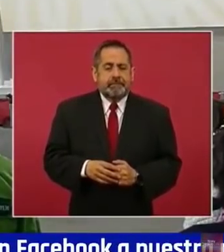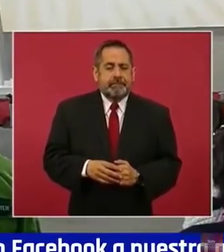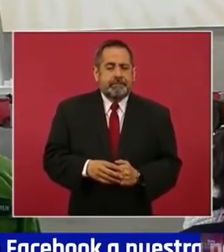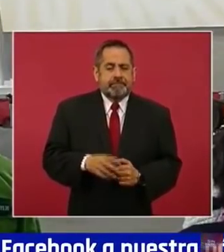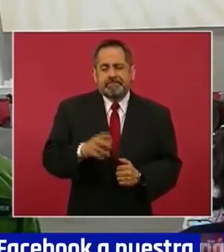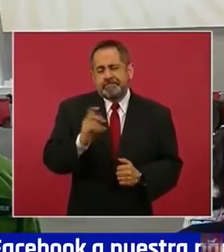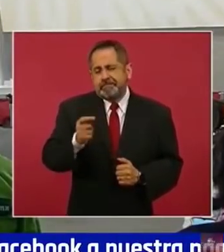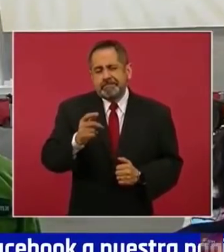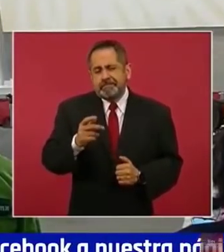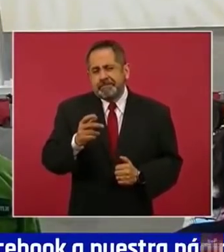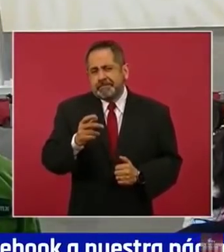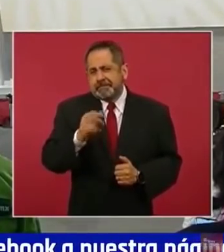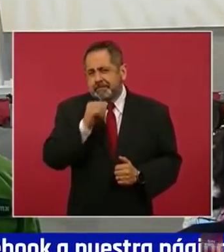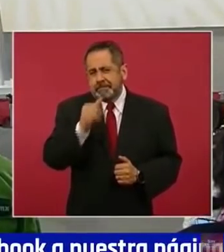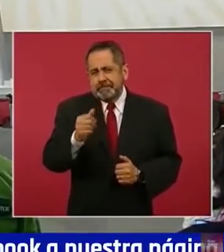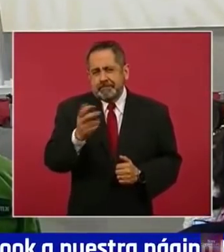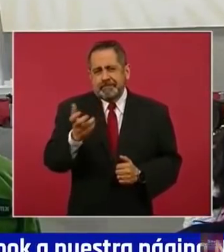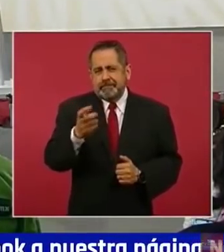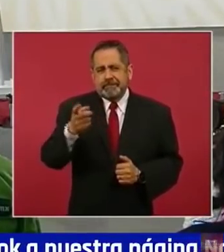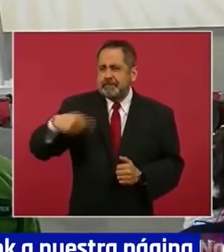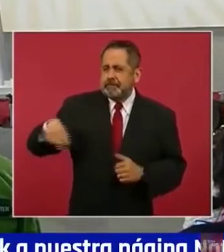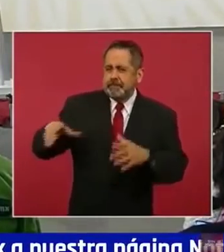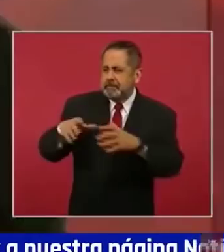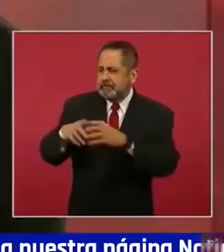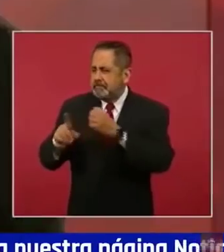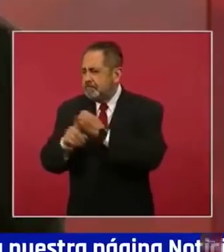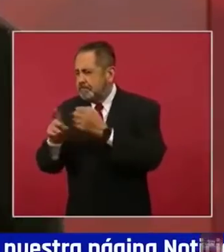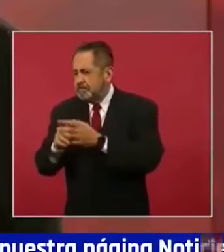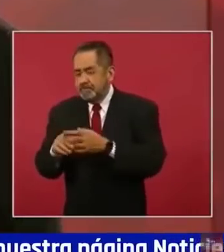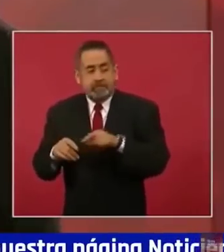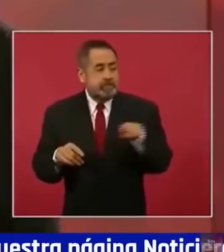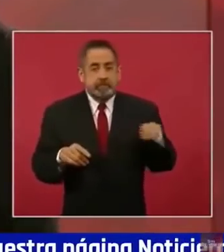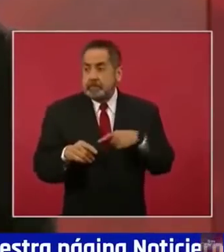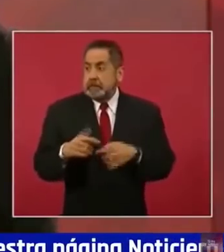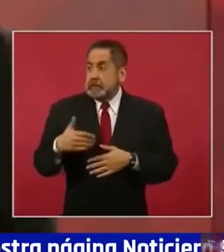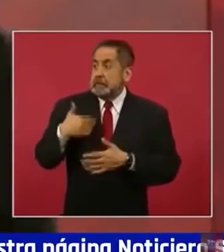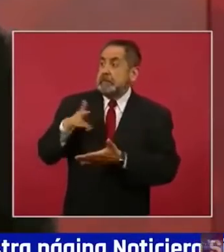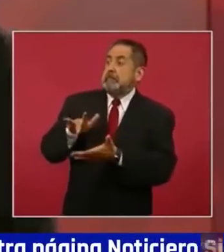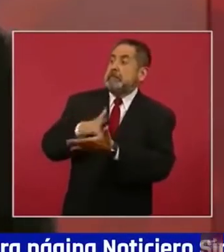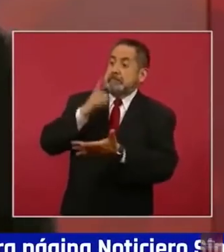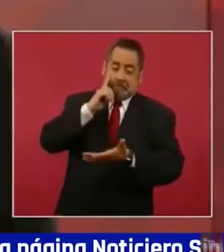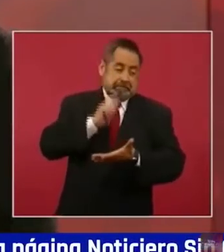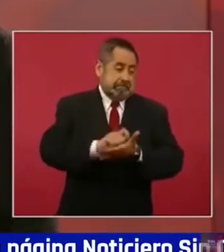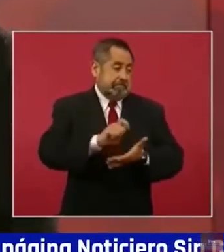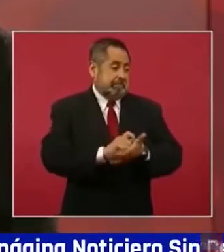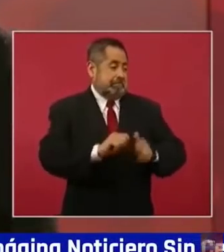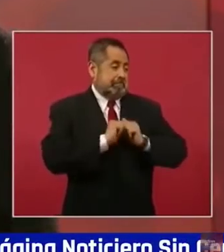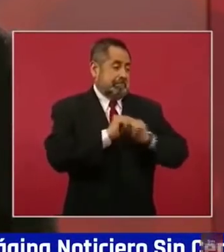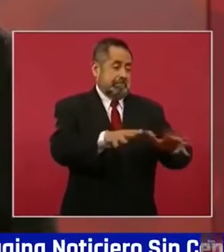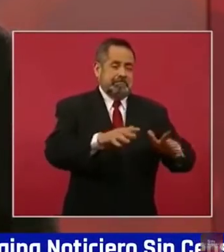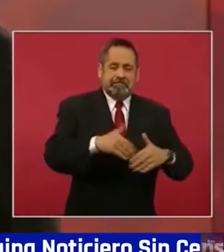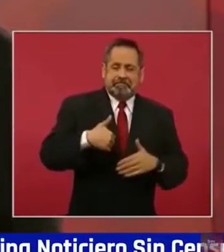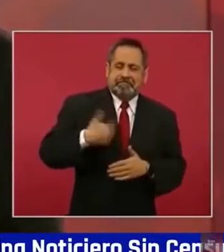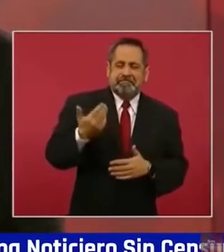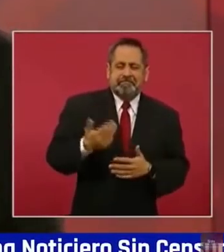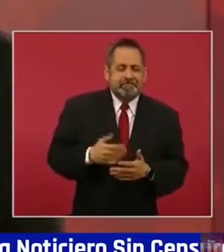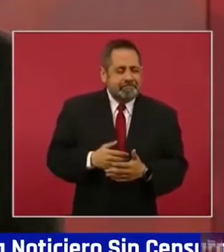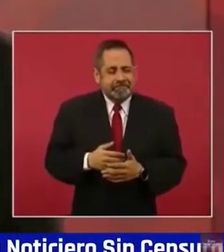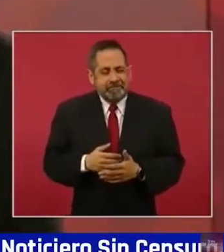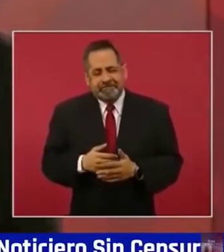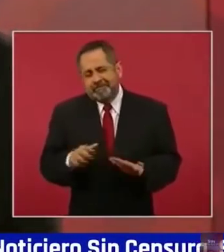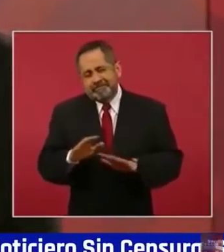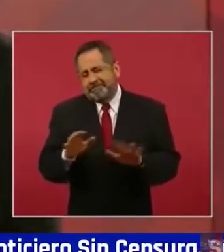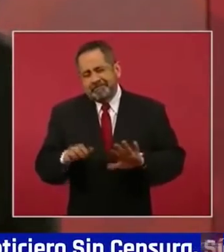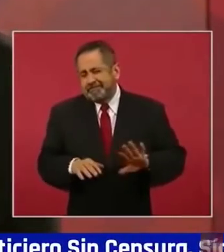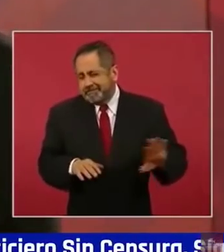no hay que hacerles el juego, hacerles el trabajo a nuestros